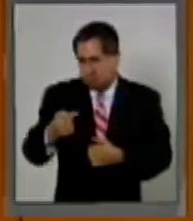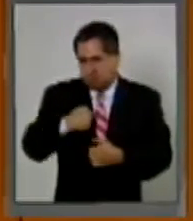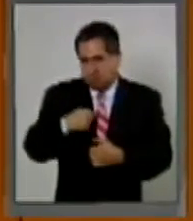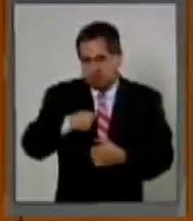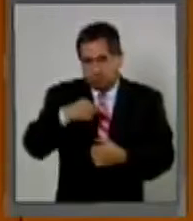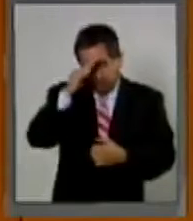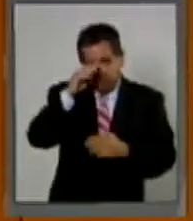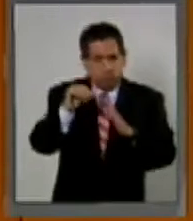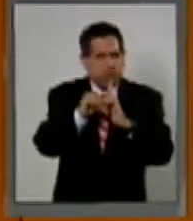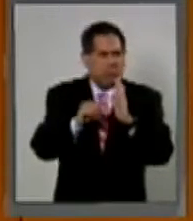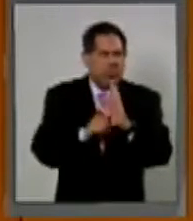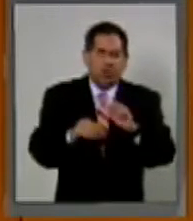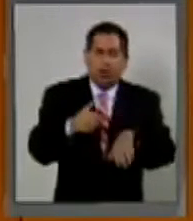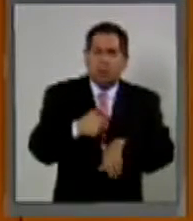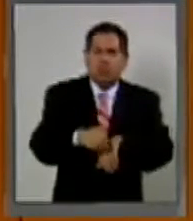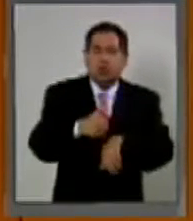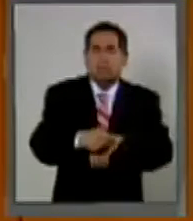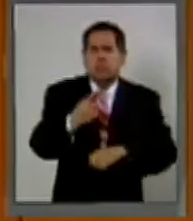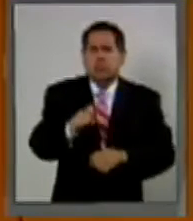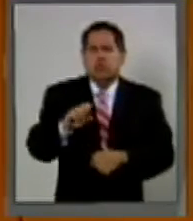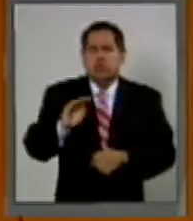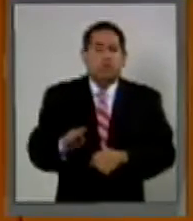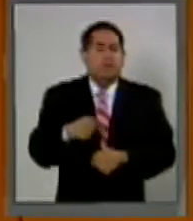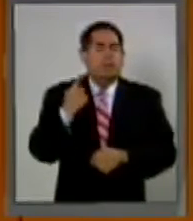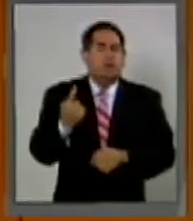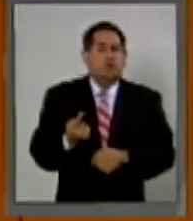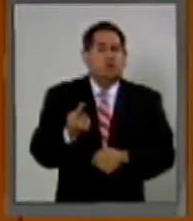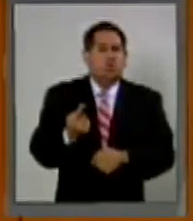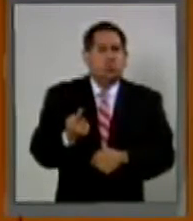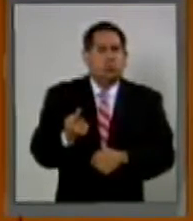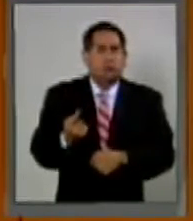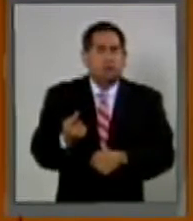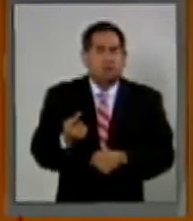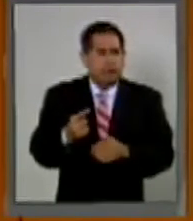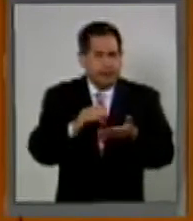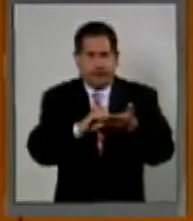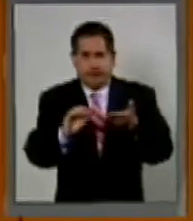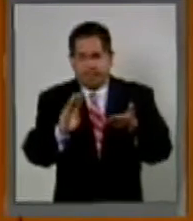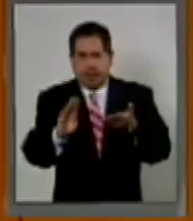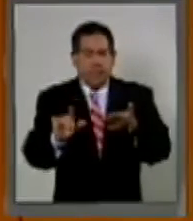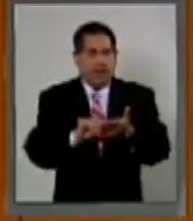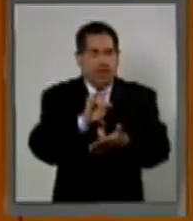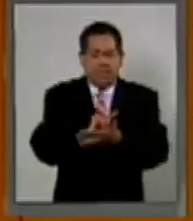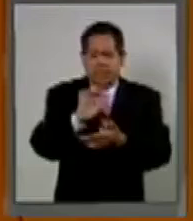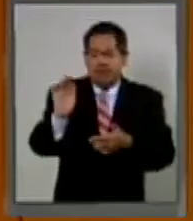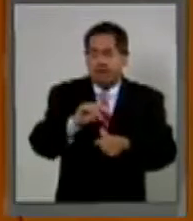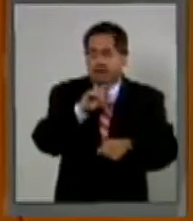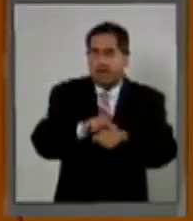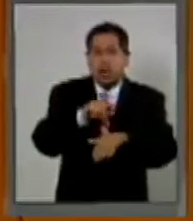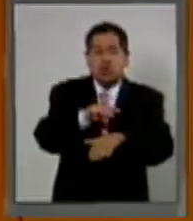que el artículo 191, apartado B de la Ley Federal de